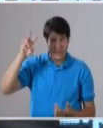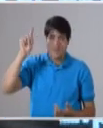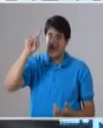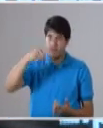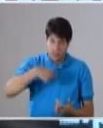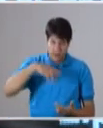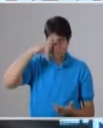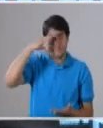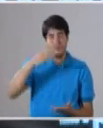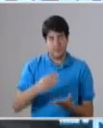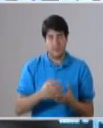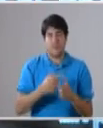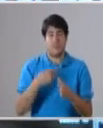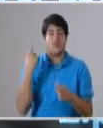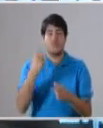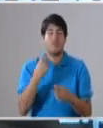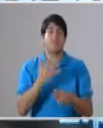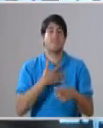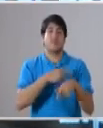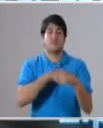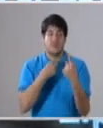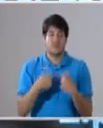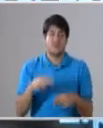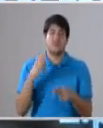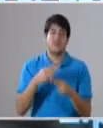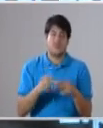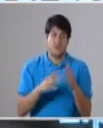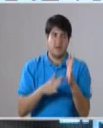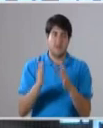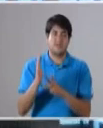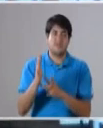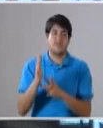creo con todo mi corazón, en el nombre de Jesús.